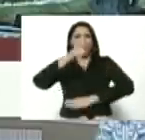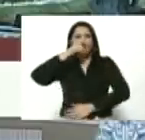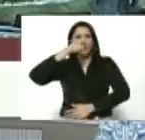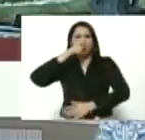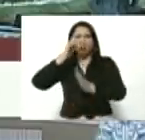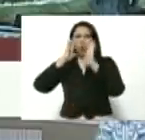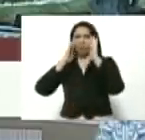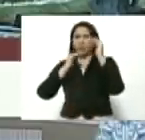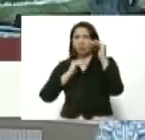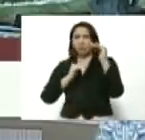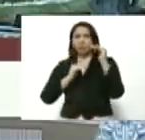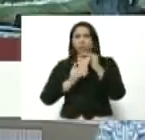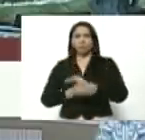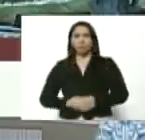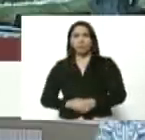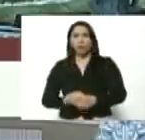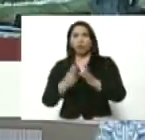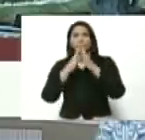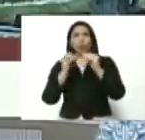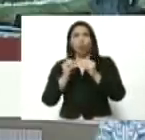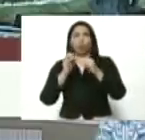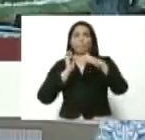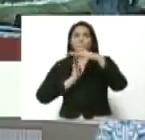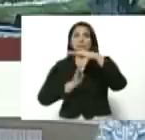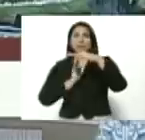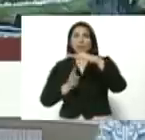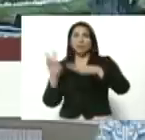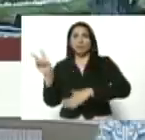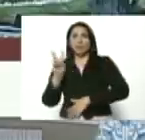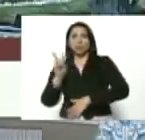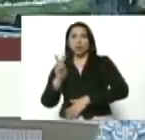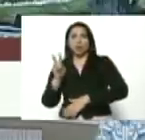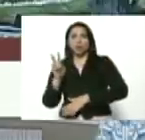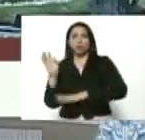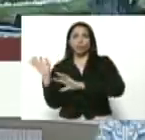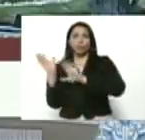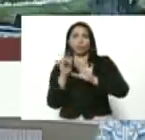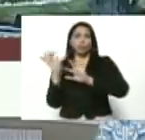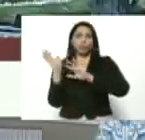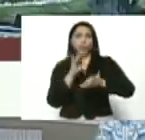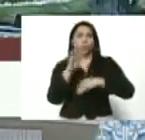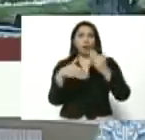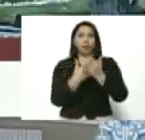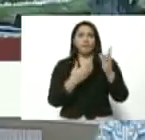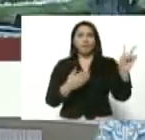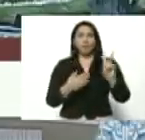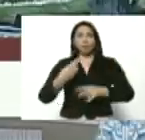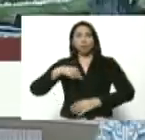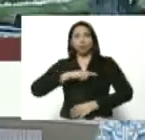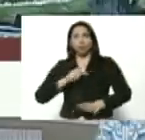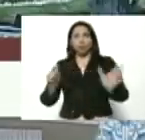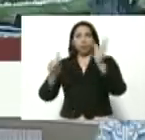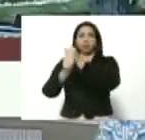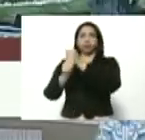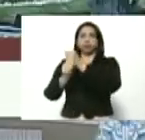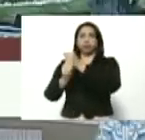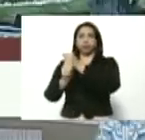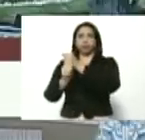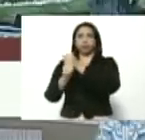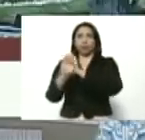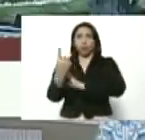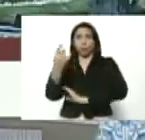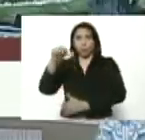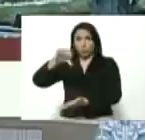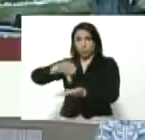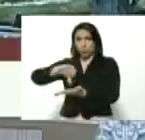atendiendo a los migrantes venezolanos que están regresando a nuestro país en este caso hemos detectado un foco